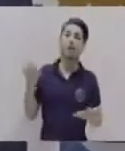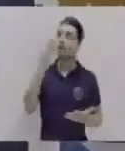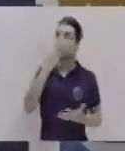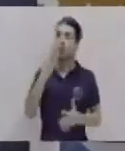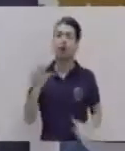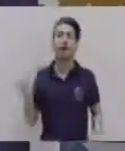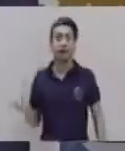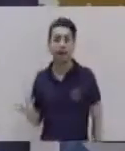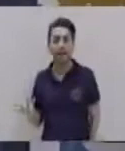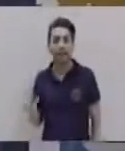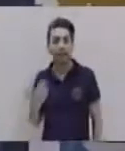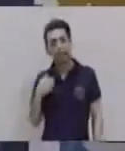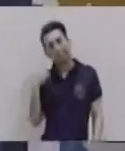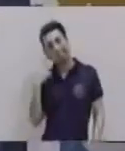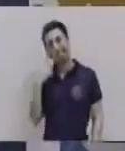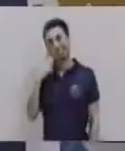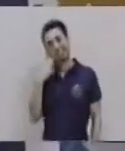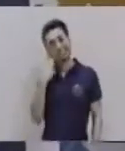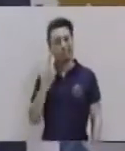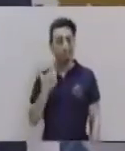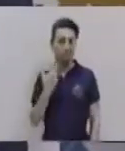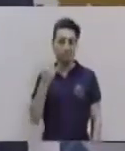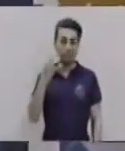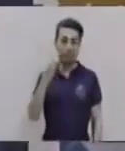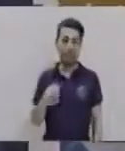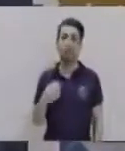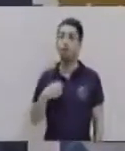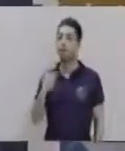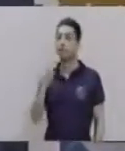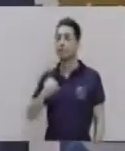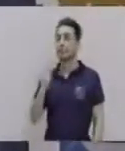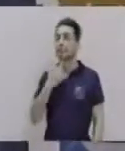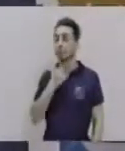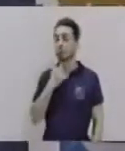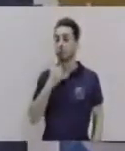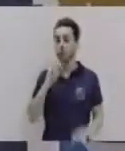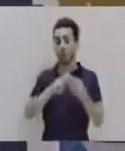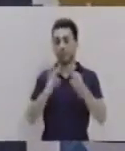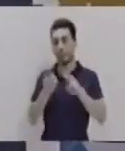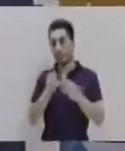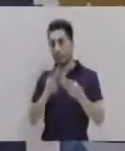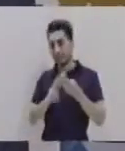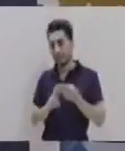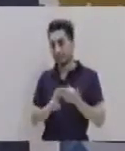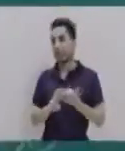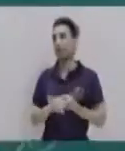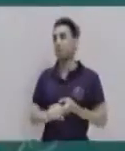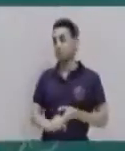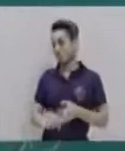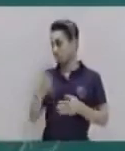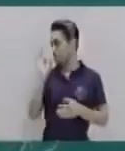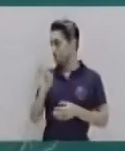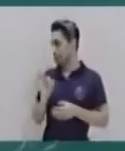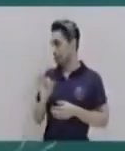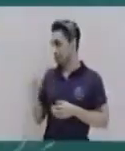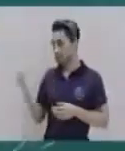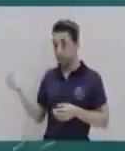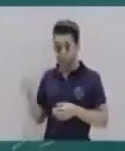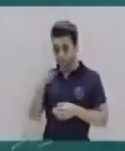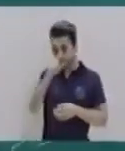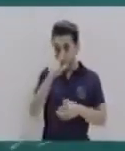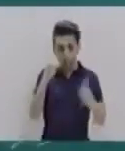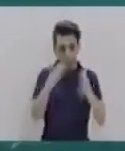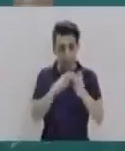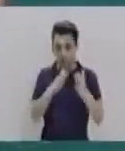no estoy muy segura, pero sí sé que quiero algo que tenga que ver con matemáticas. Claro que sí. Entonces yo quiero decirte en casa, no importa